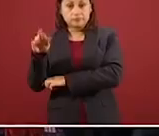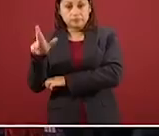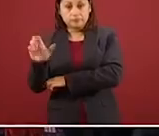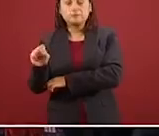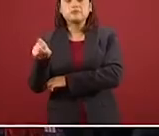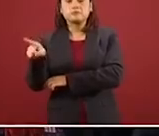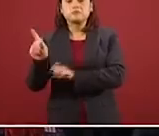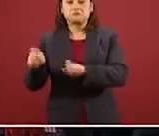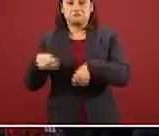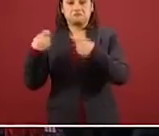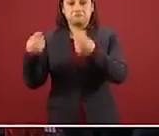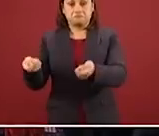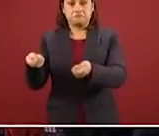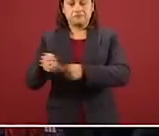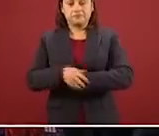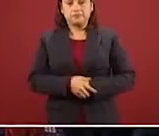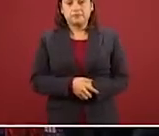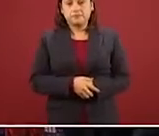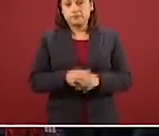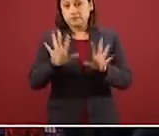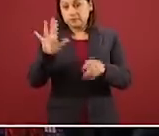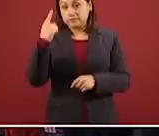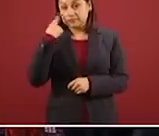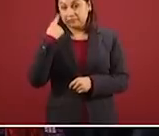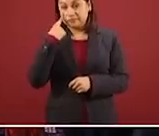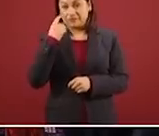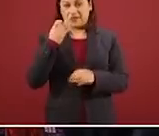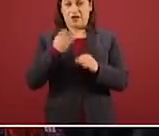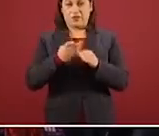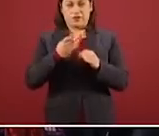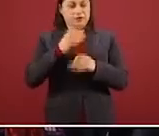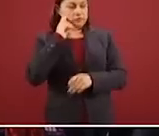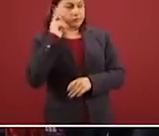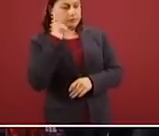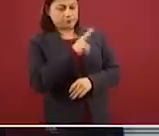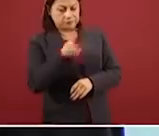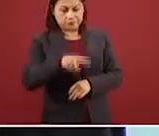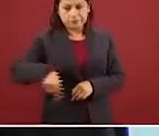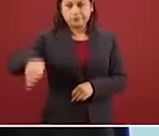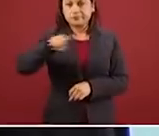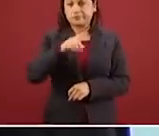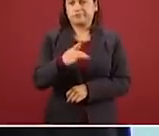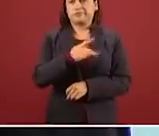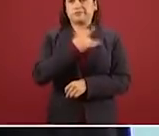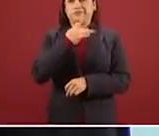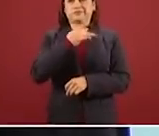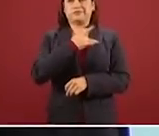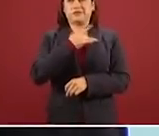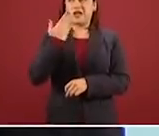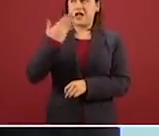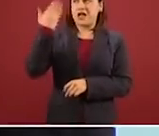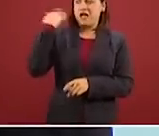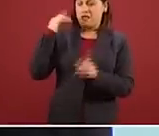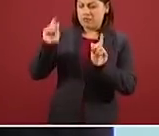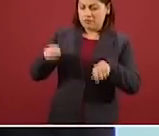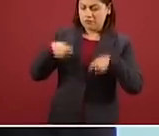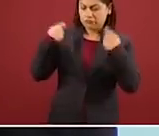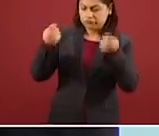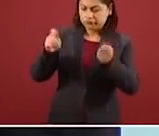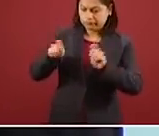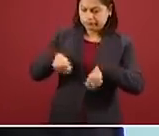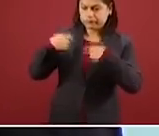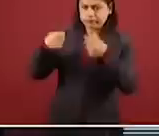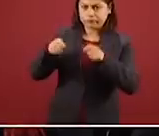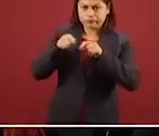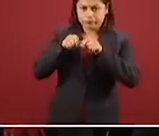Entonces, aquí también la pregunta es, ¿para qué tanta superficie?